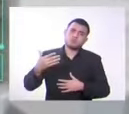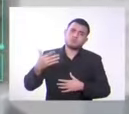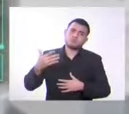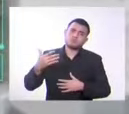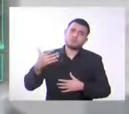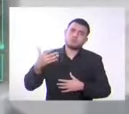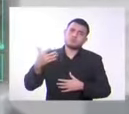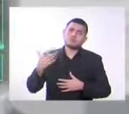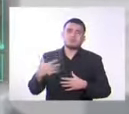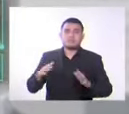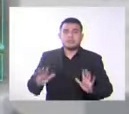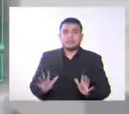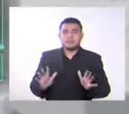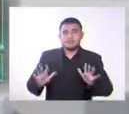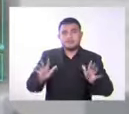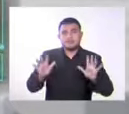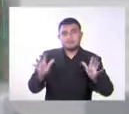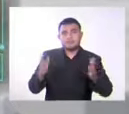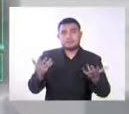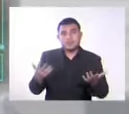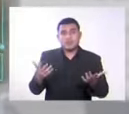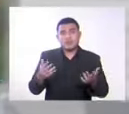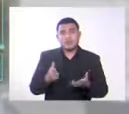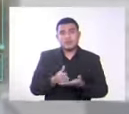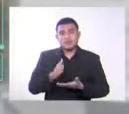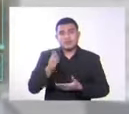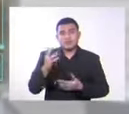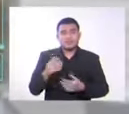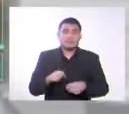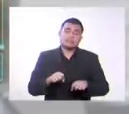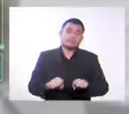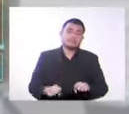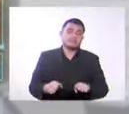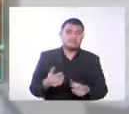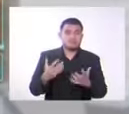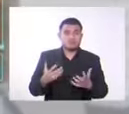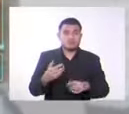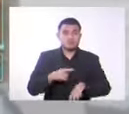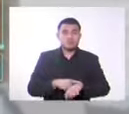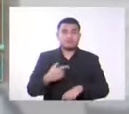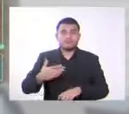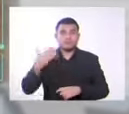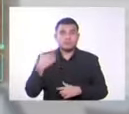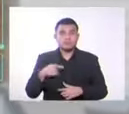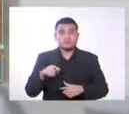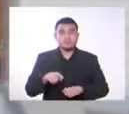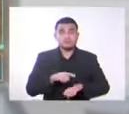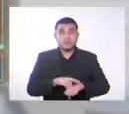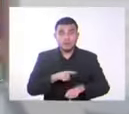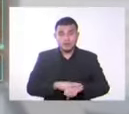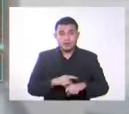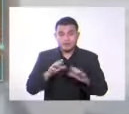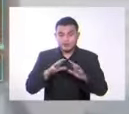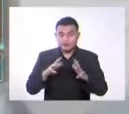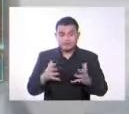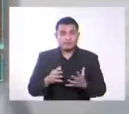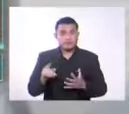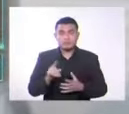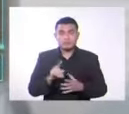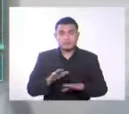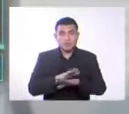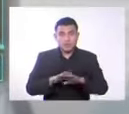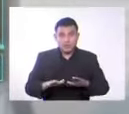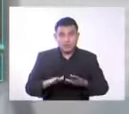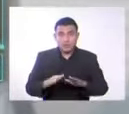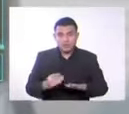de plantas y animales que murieron hace millones de años. Durante ese tiempo, el planeta no ha parado de evolucionar